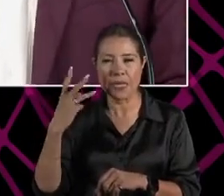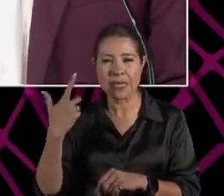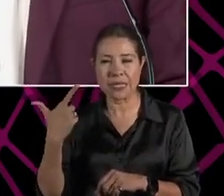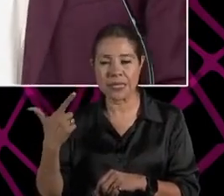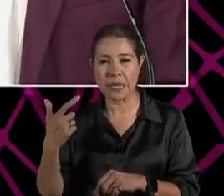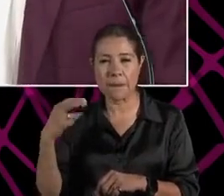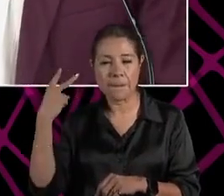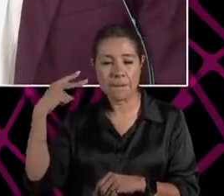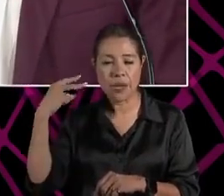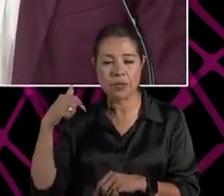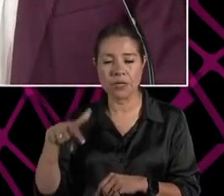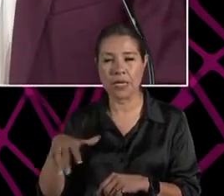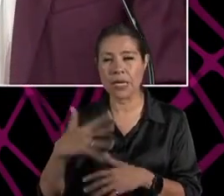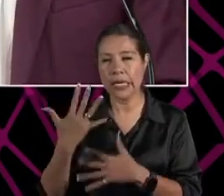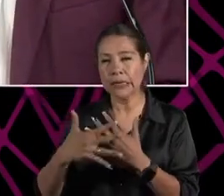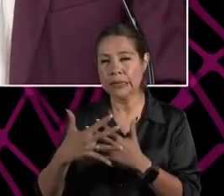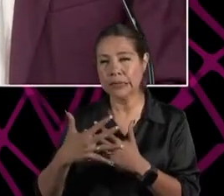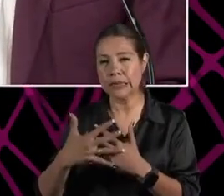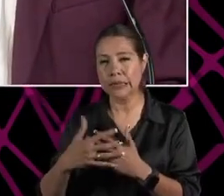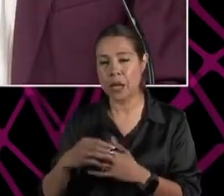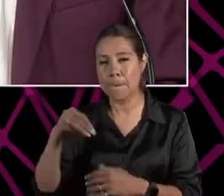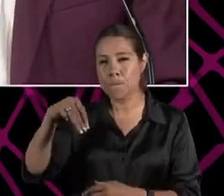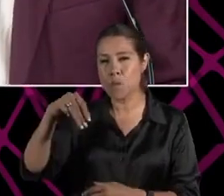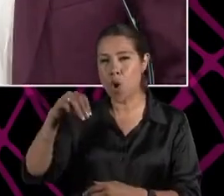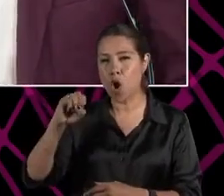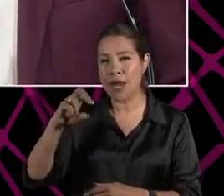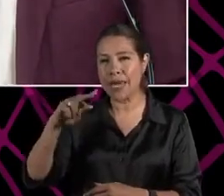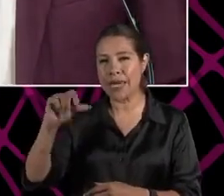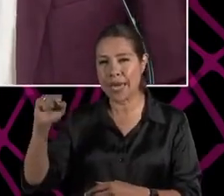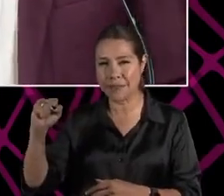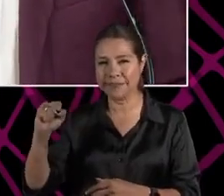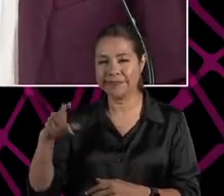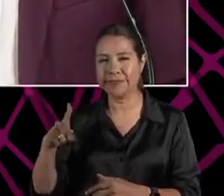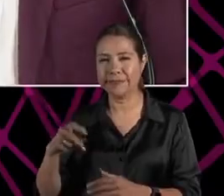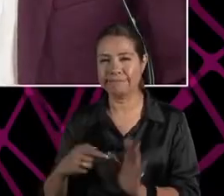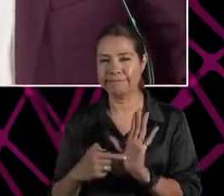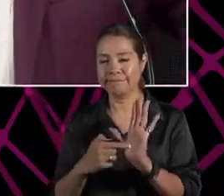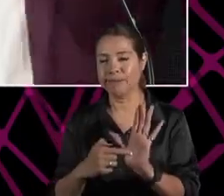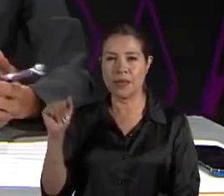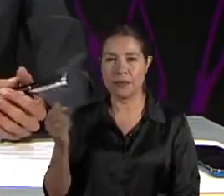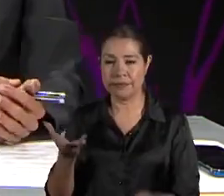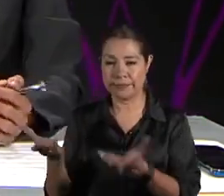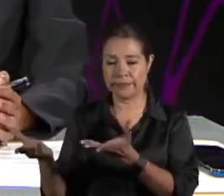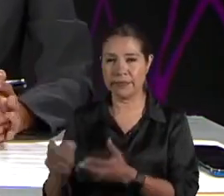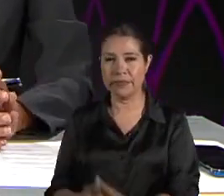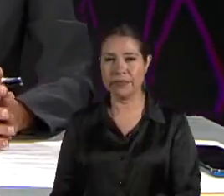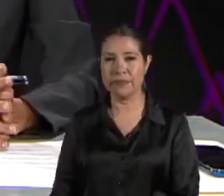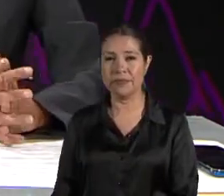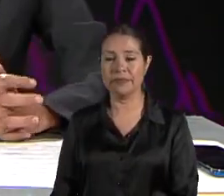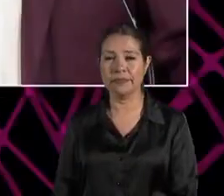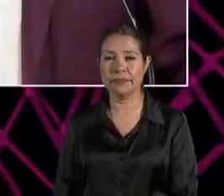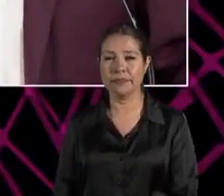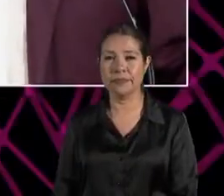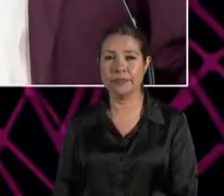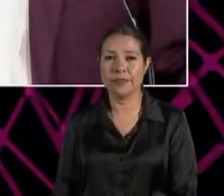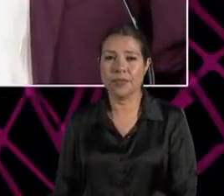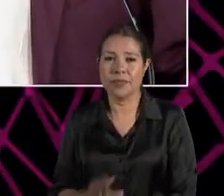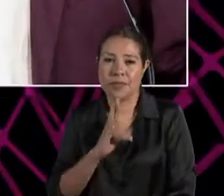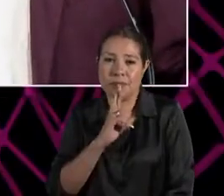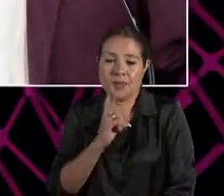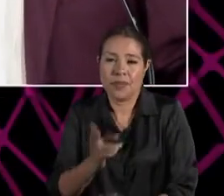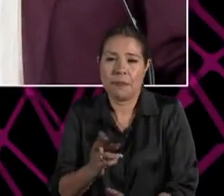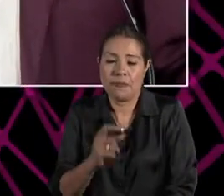15, Veracruz, los estados morenistas. Entonces, no es cierto lo que tú dices. Pues es que de una vez